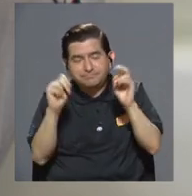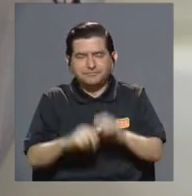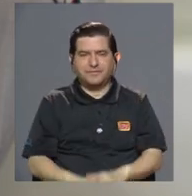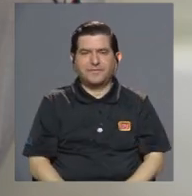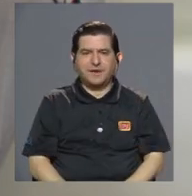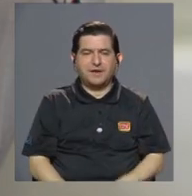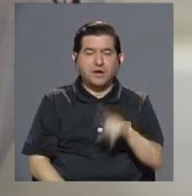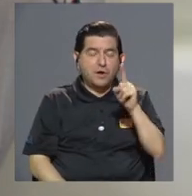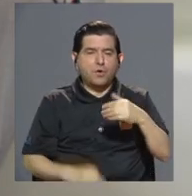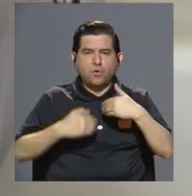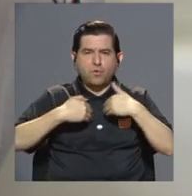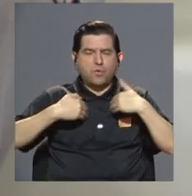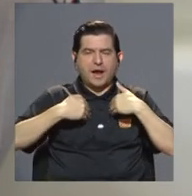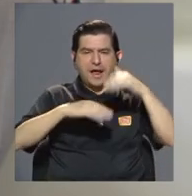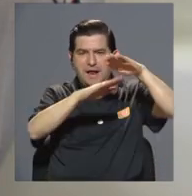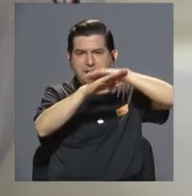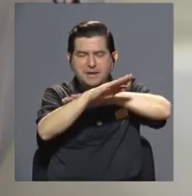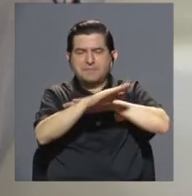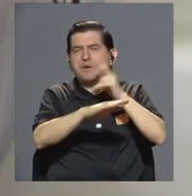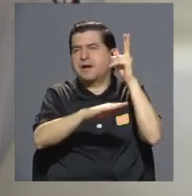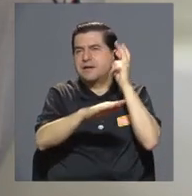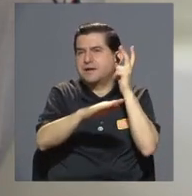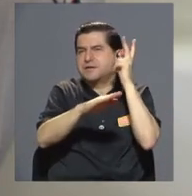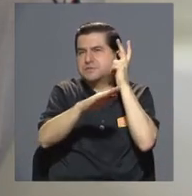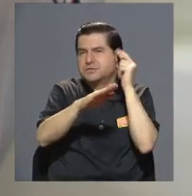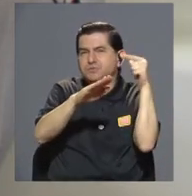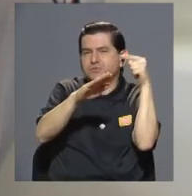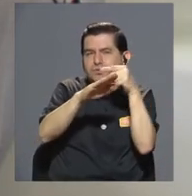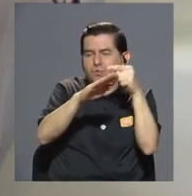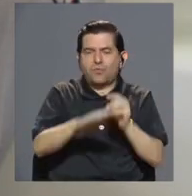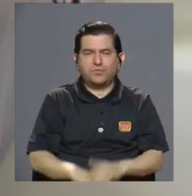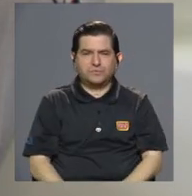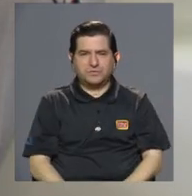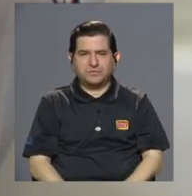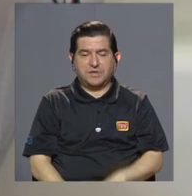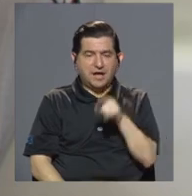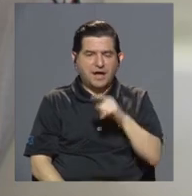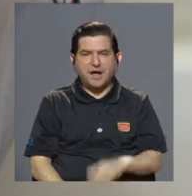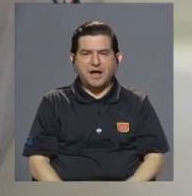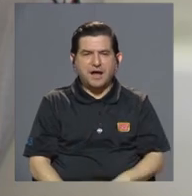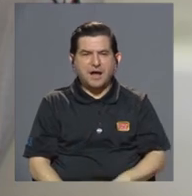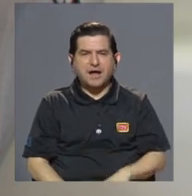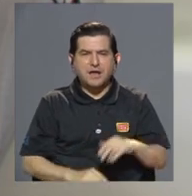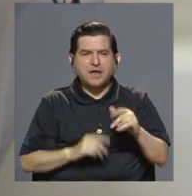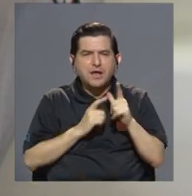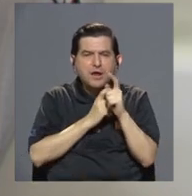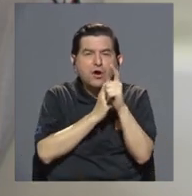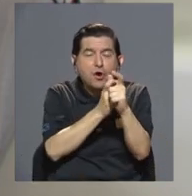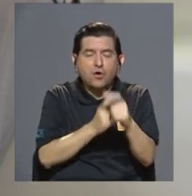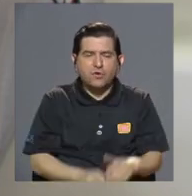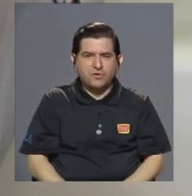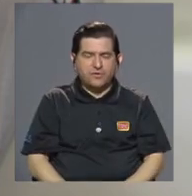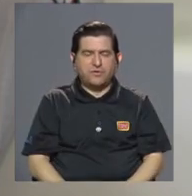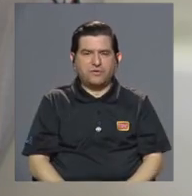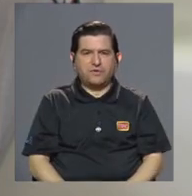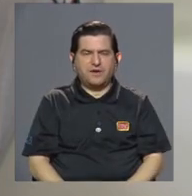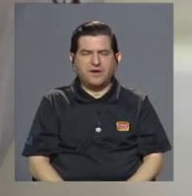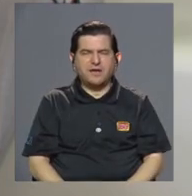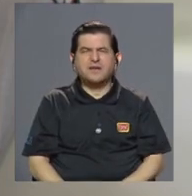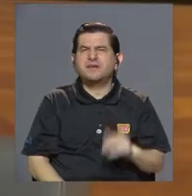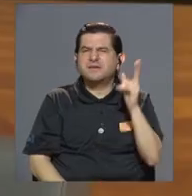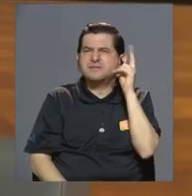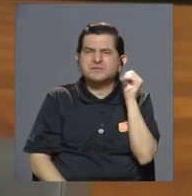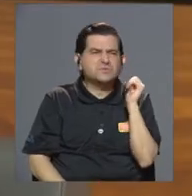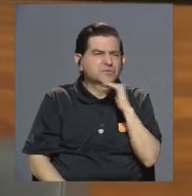cuando hay un animal en el tejado que maulla, que persigue, que anda corriendo y anda, hace ruidos muy